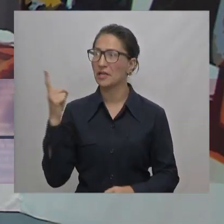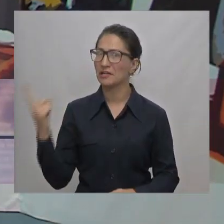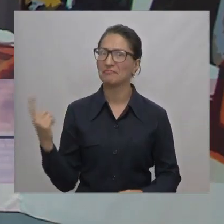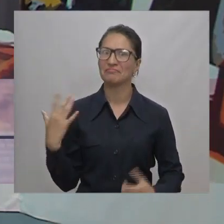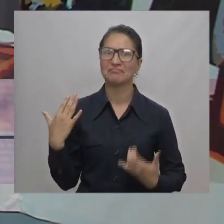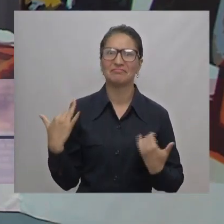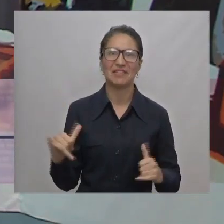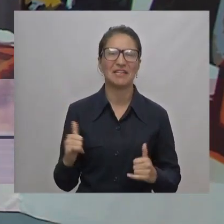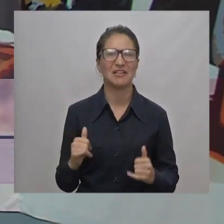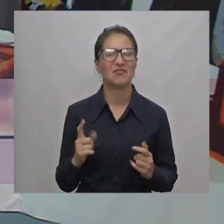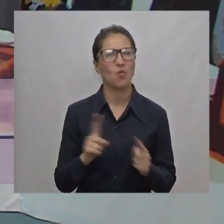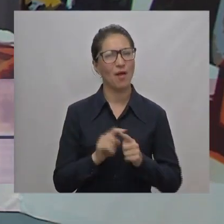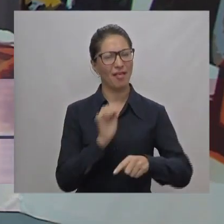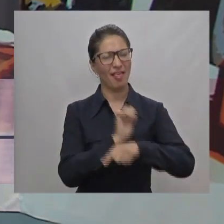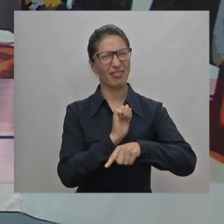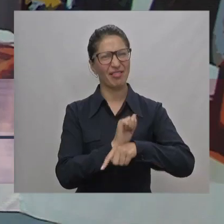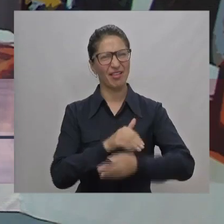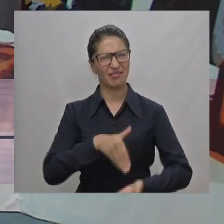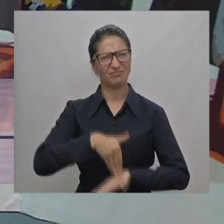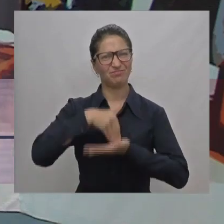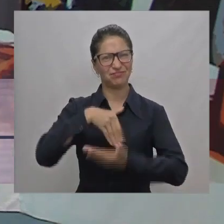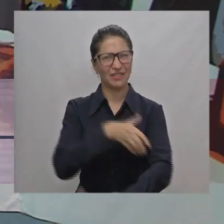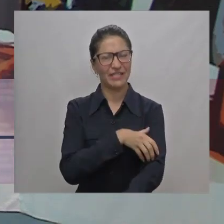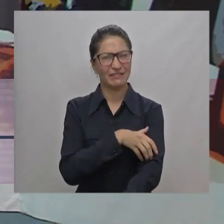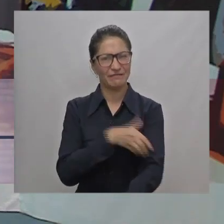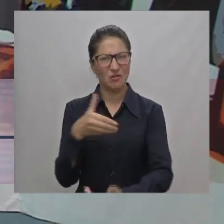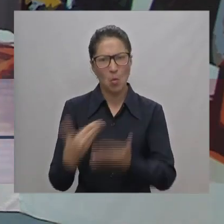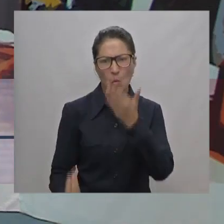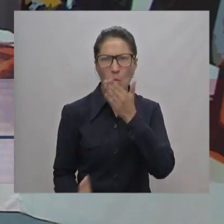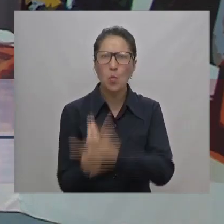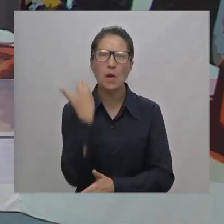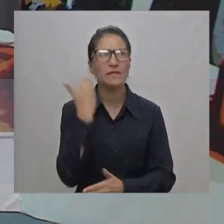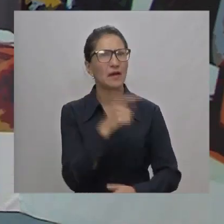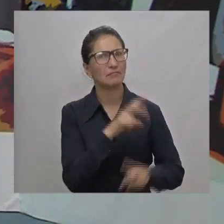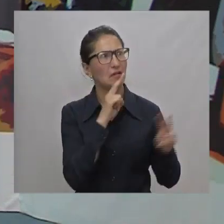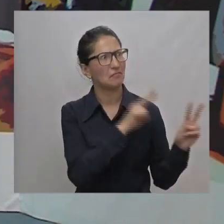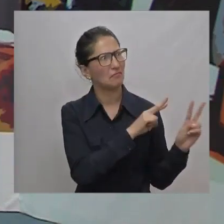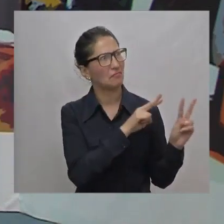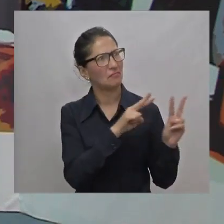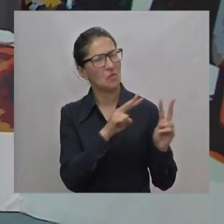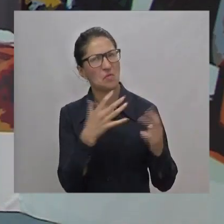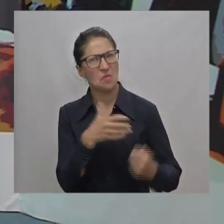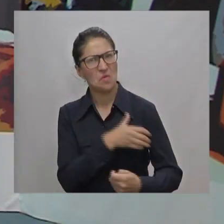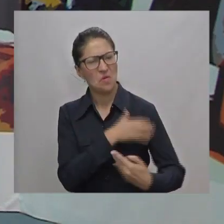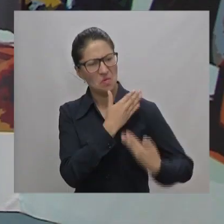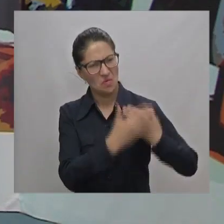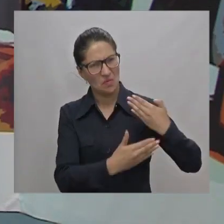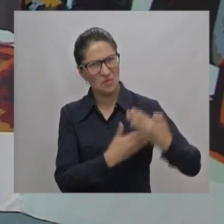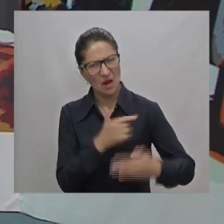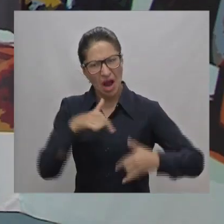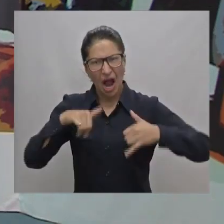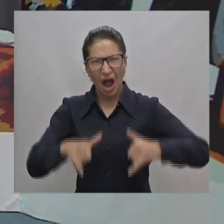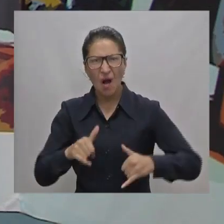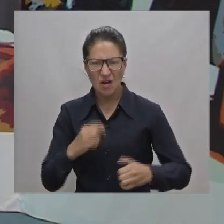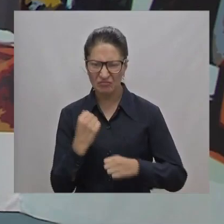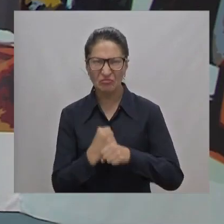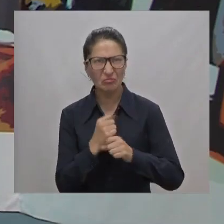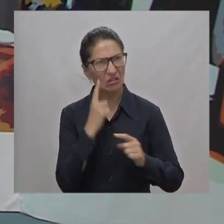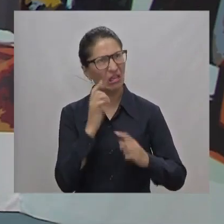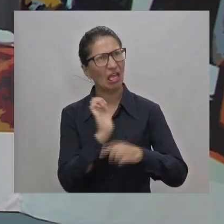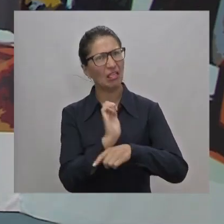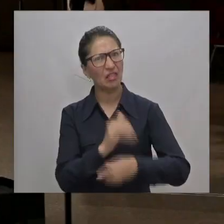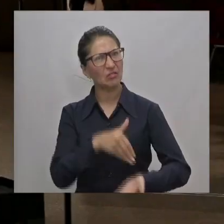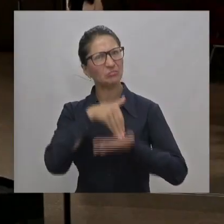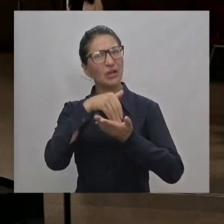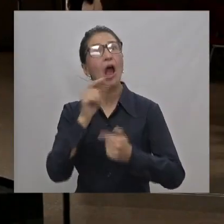este vallenato entrega una entidad fortalecida, modernizada y preparada para enfrentar los retos del